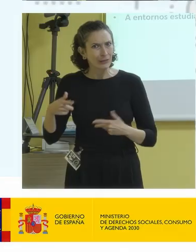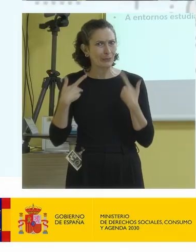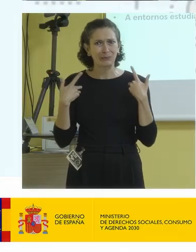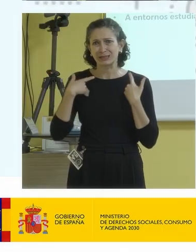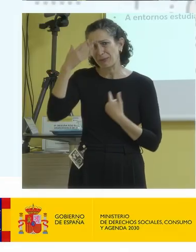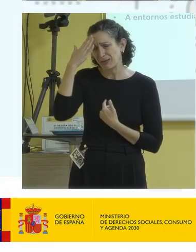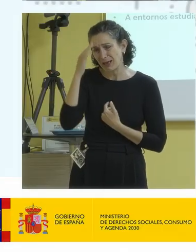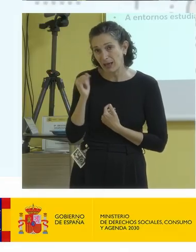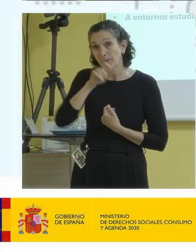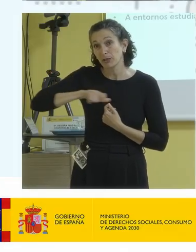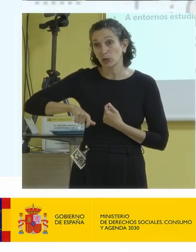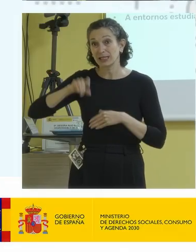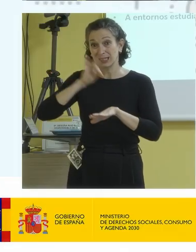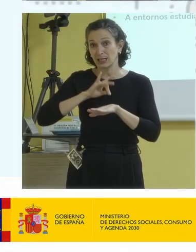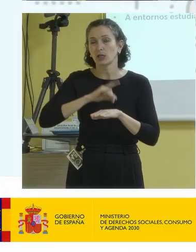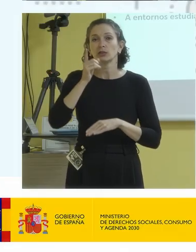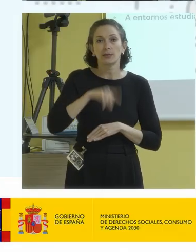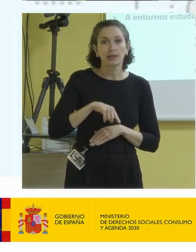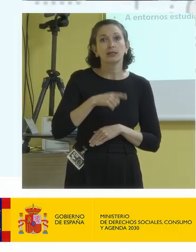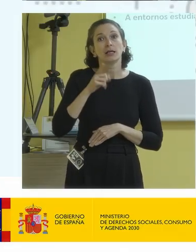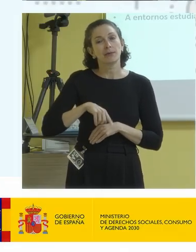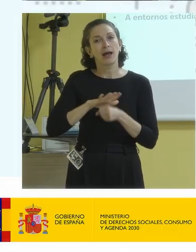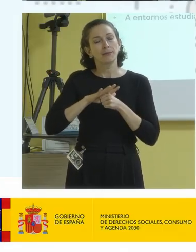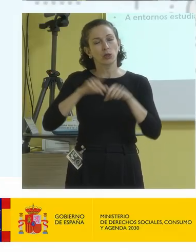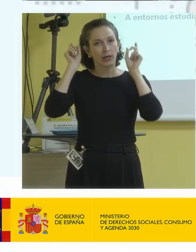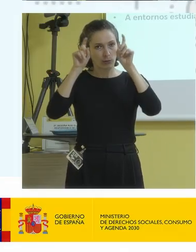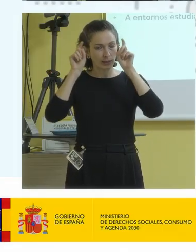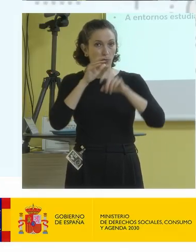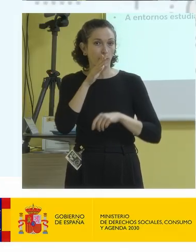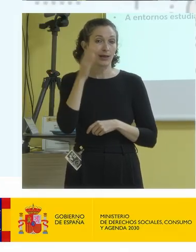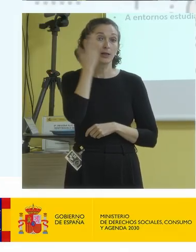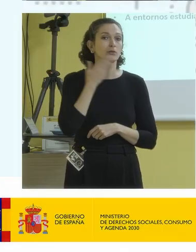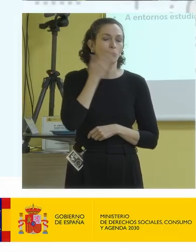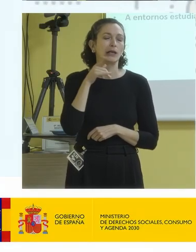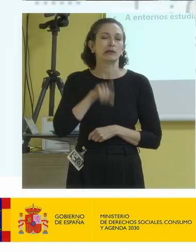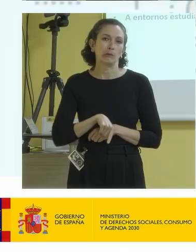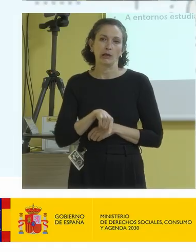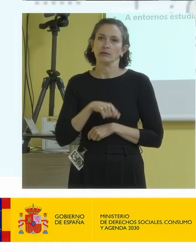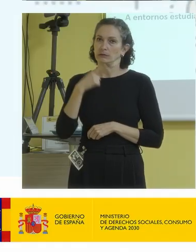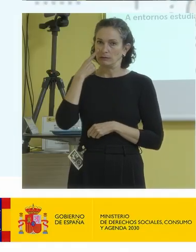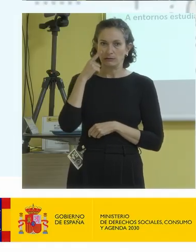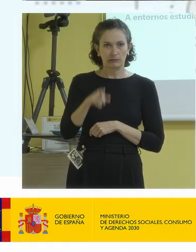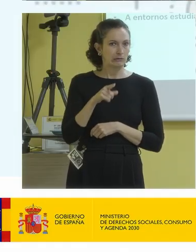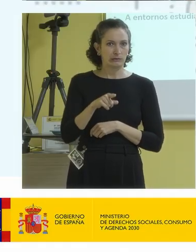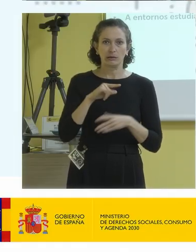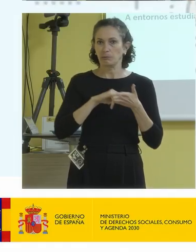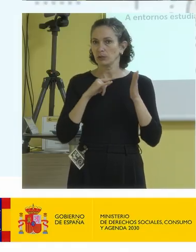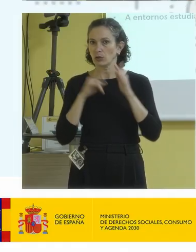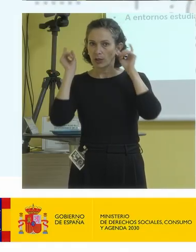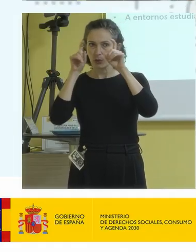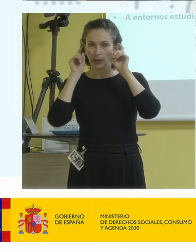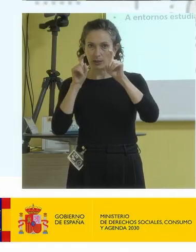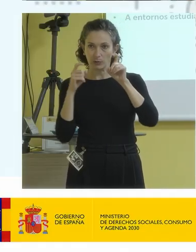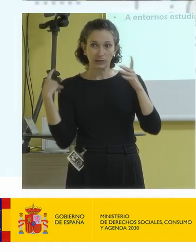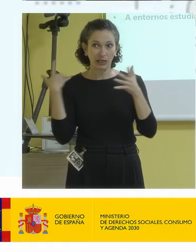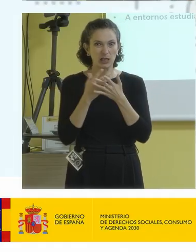encontrar. A los sanitarios también. Y a entornos educativos, porque en la escuela también nos encontramos con que hay poco cambio en las metodologías educativas en